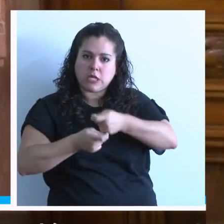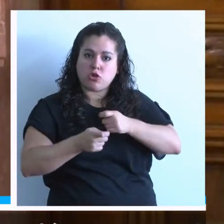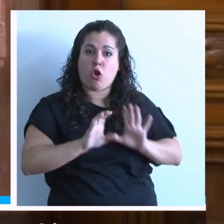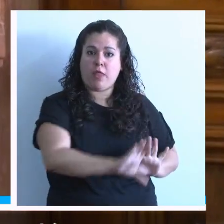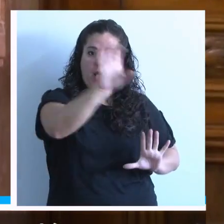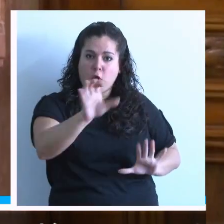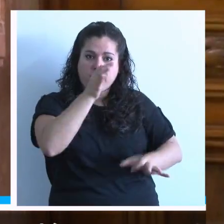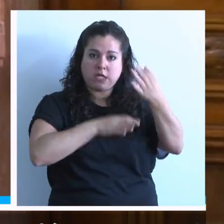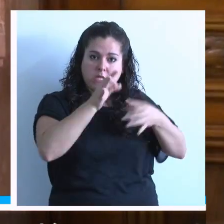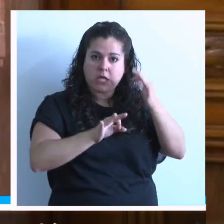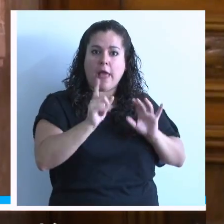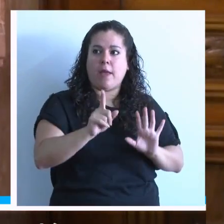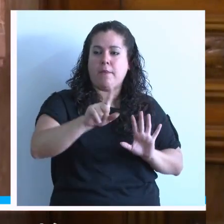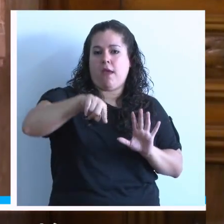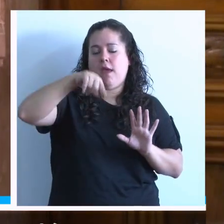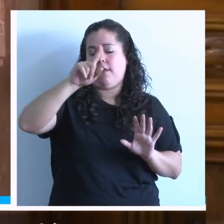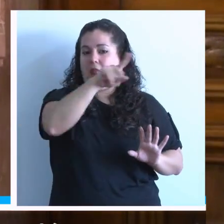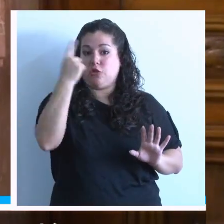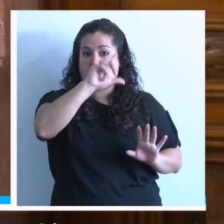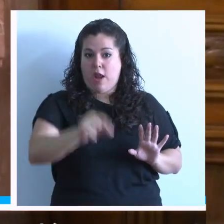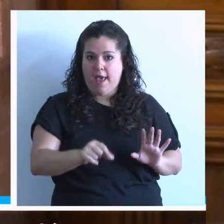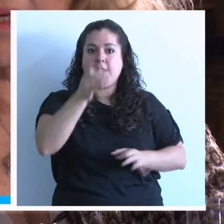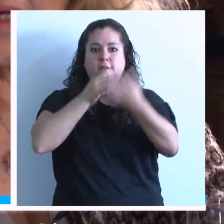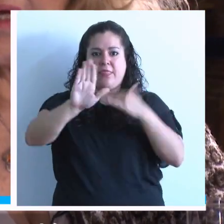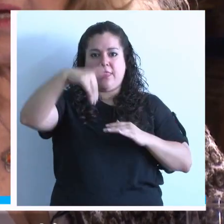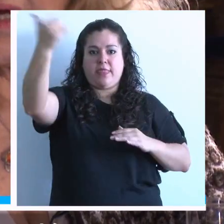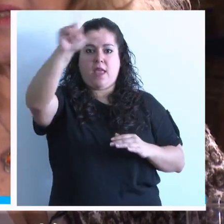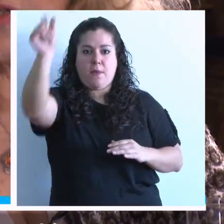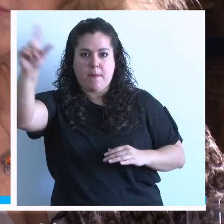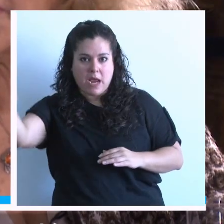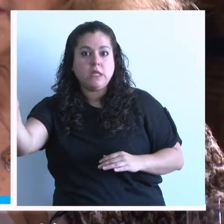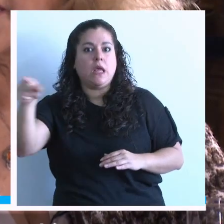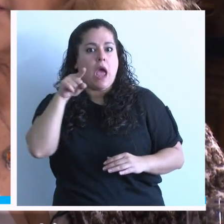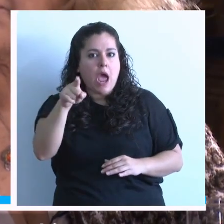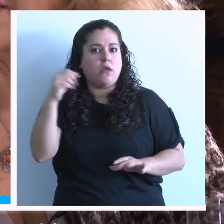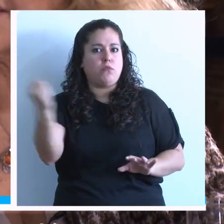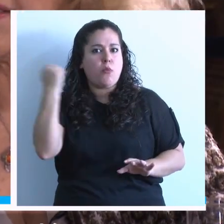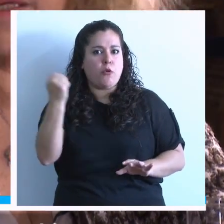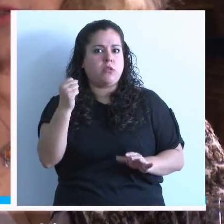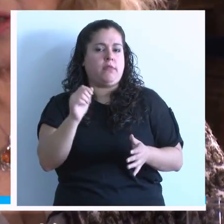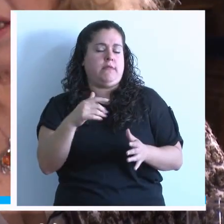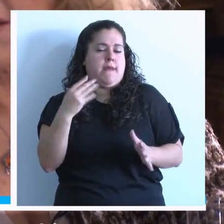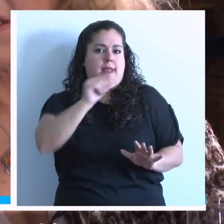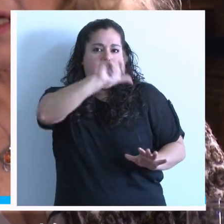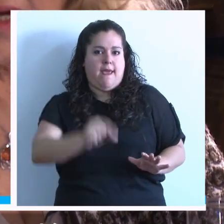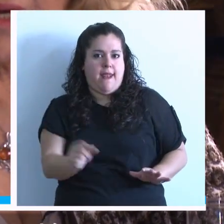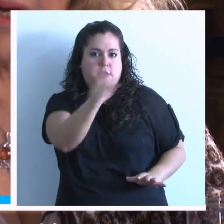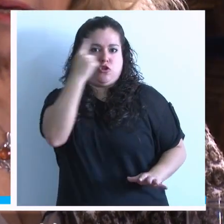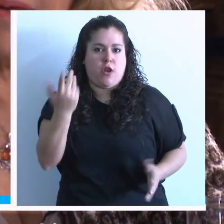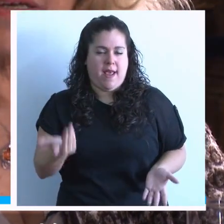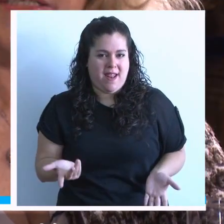la comercialización interna y la exportación, es decir, puedan hacerse sobre bases